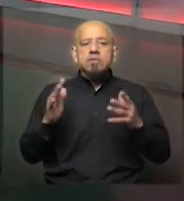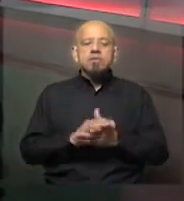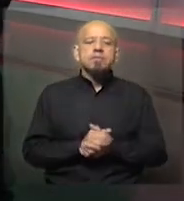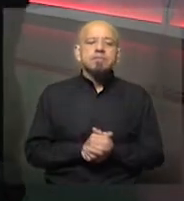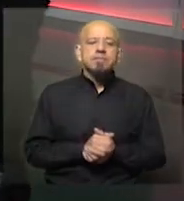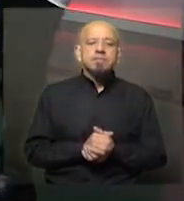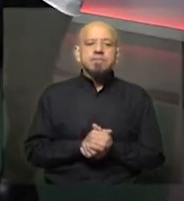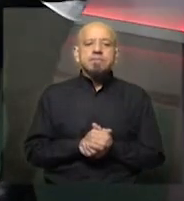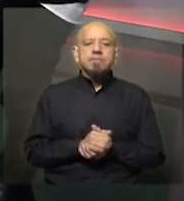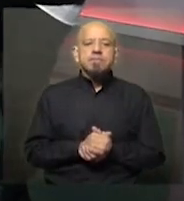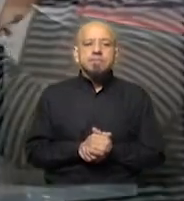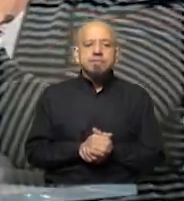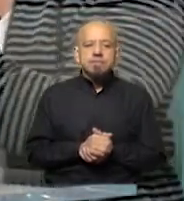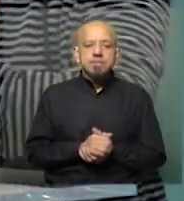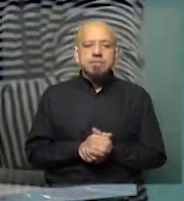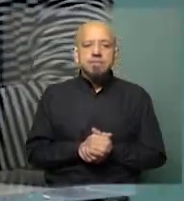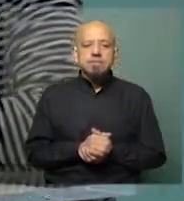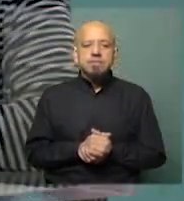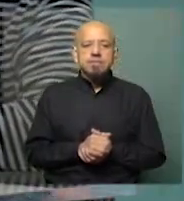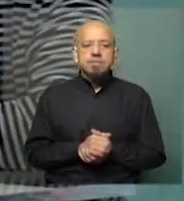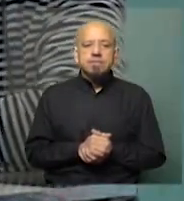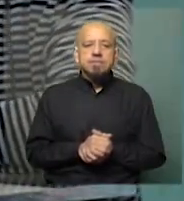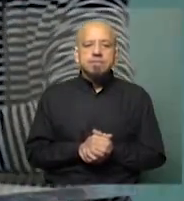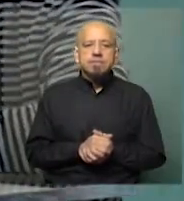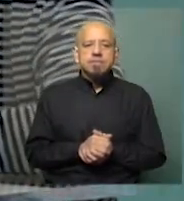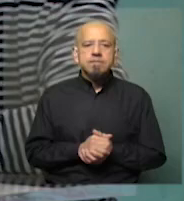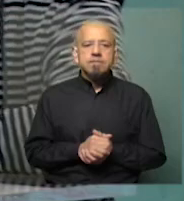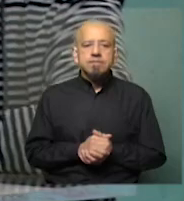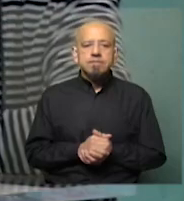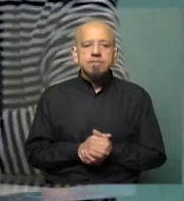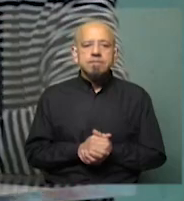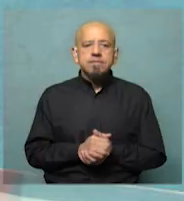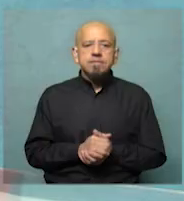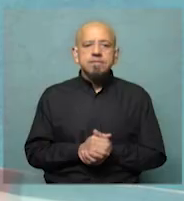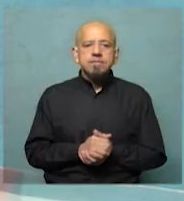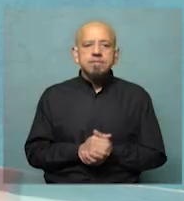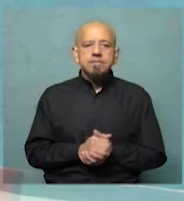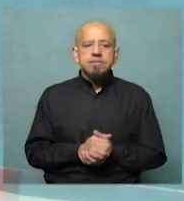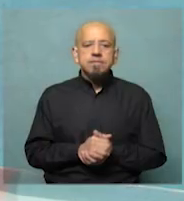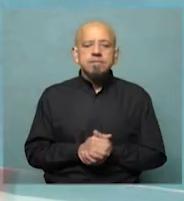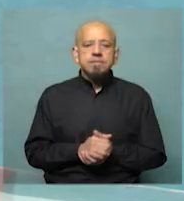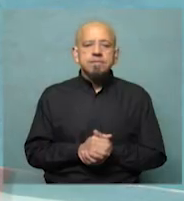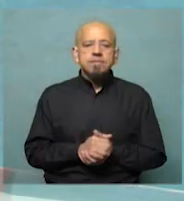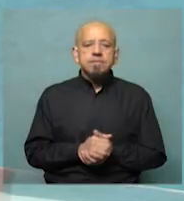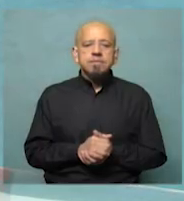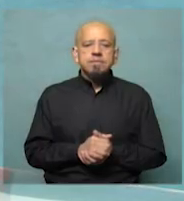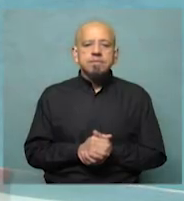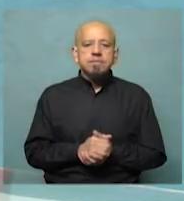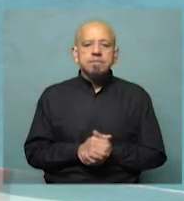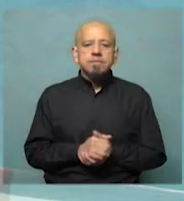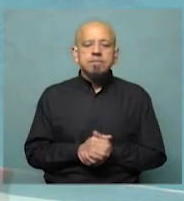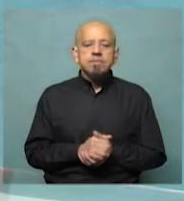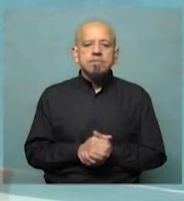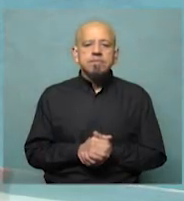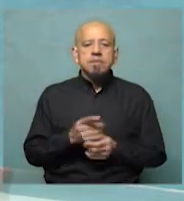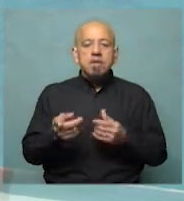recibida. Bueno, gracias. Un placer. Muchas gracias por la invitación. Y bueno, y me gustaría arrancar leyendo una cita